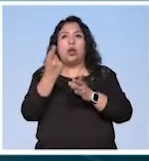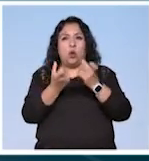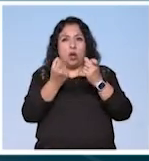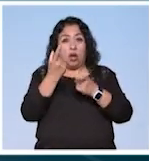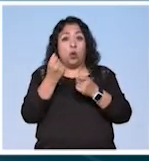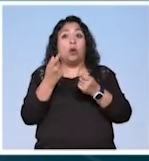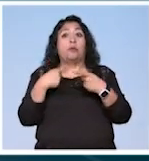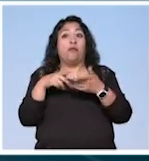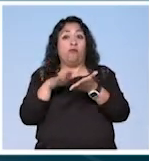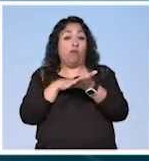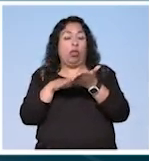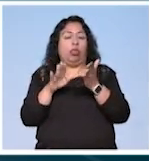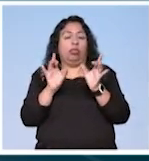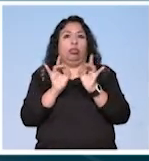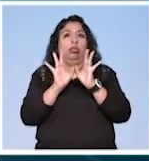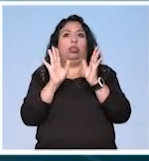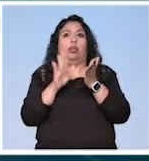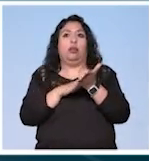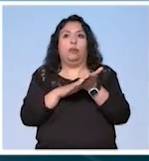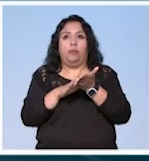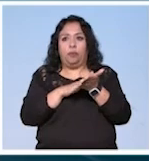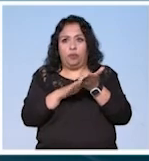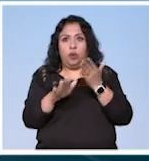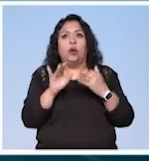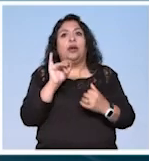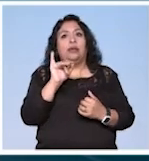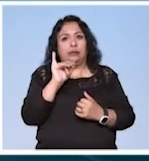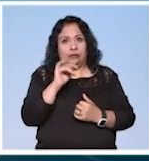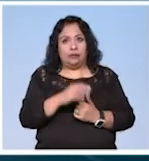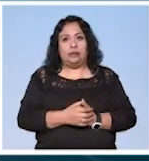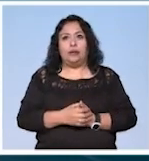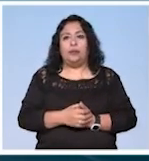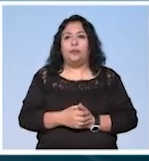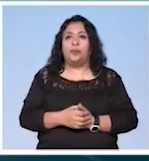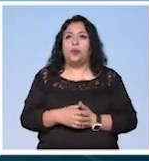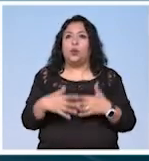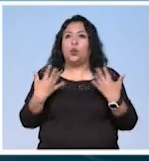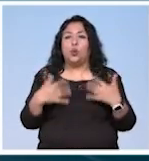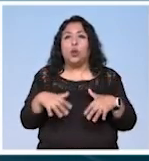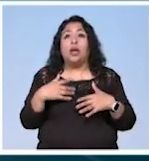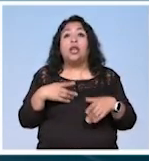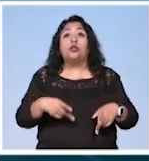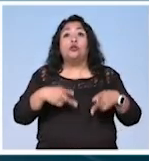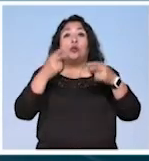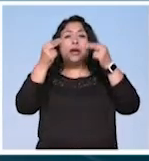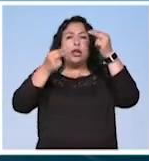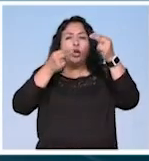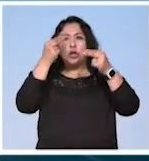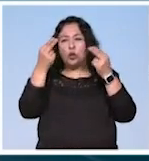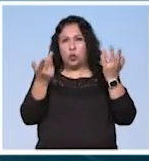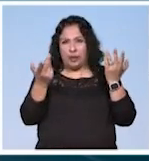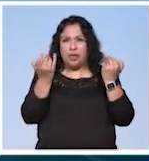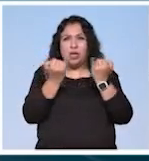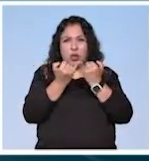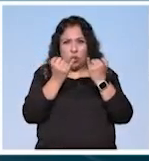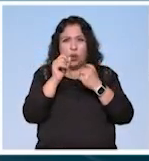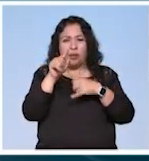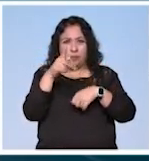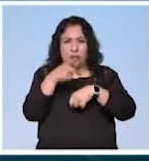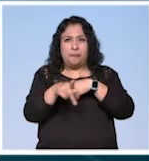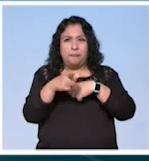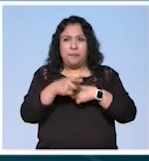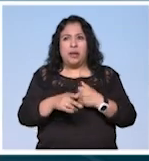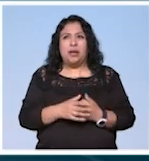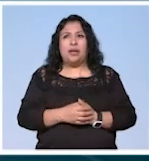borrado sus colecciones accidentalmente Eso sí les ha pasado qué barbaridad Ahora sí lo suben a la nube por ejemplo también ahí hay un riesgo